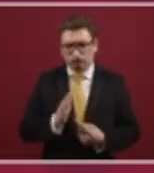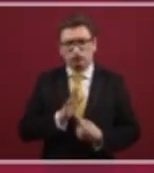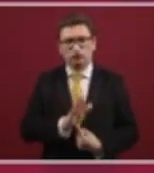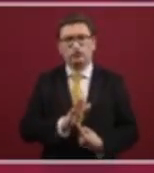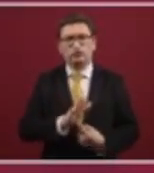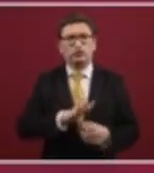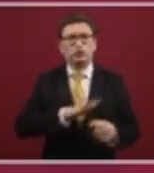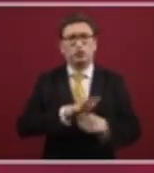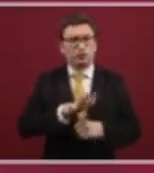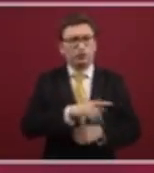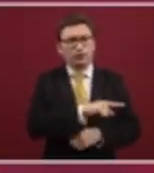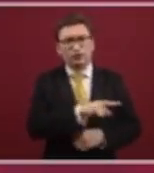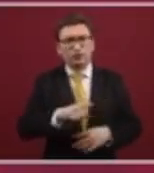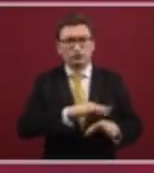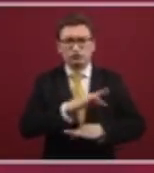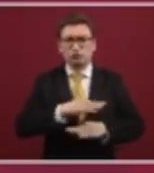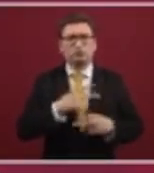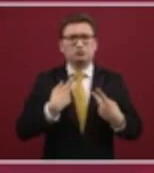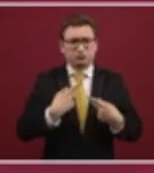derecho a disentir.